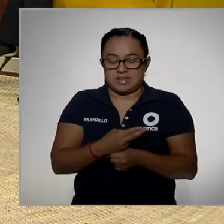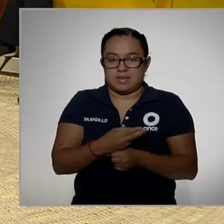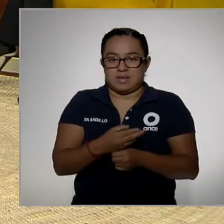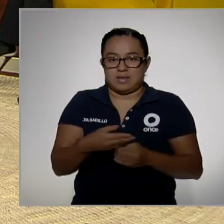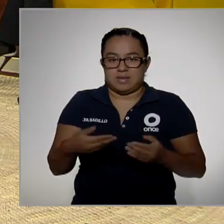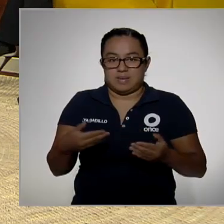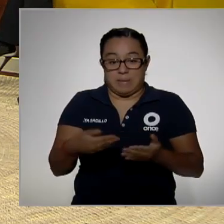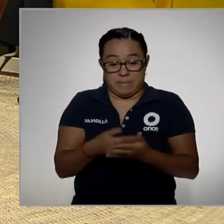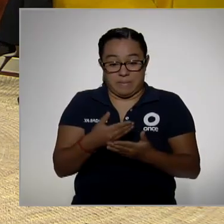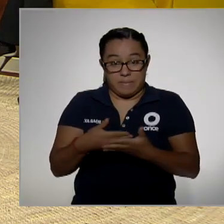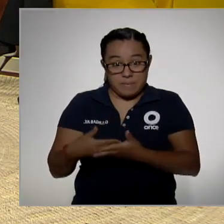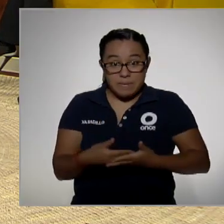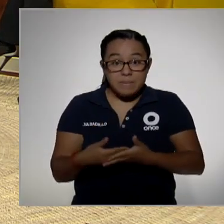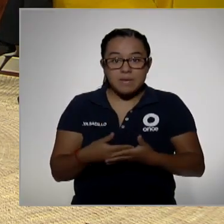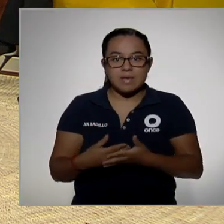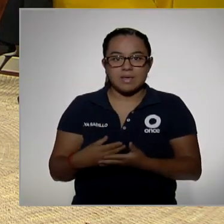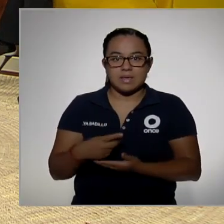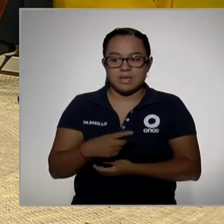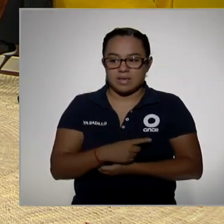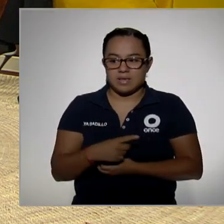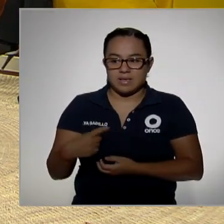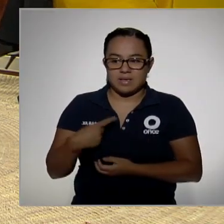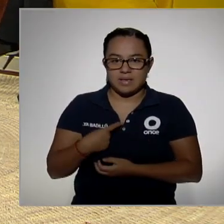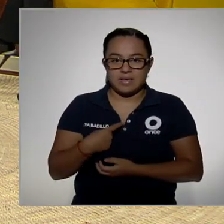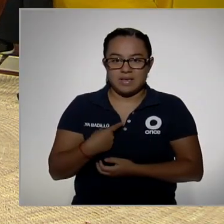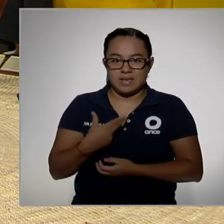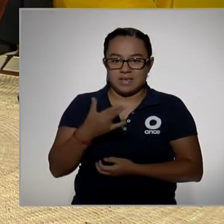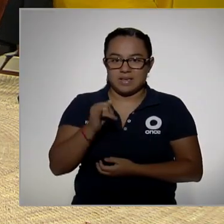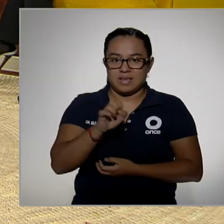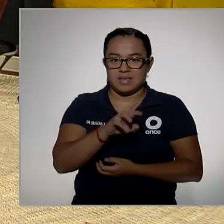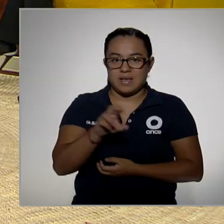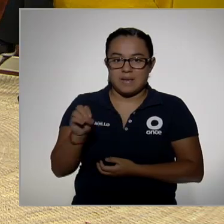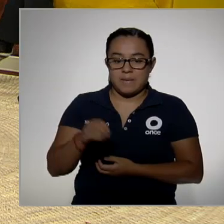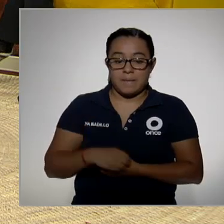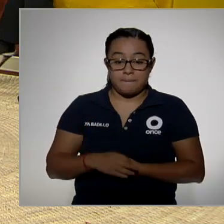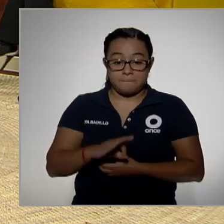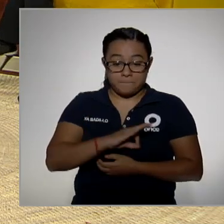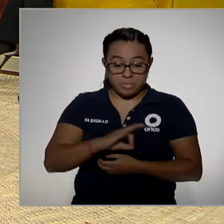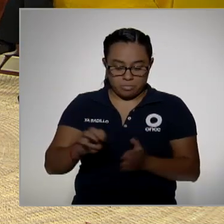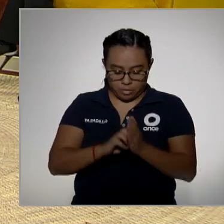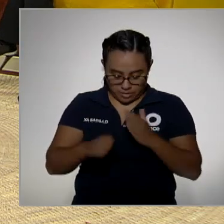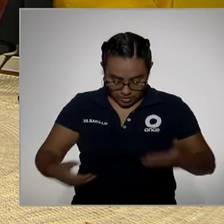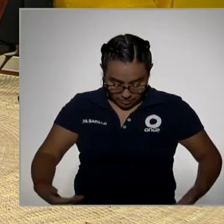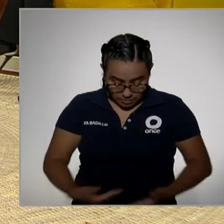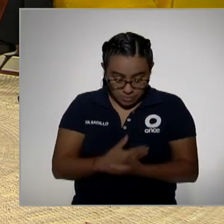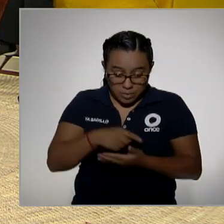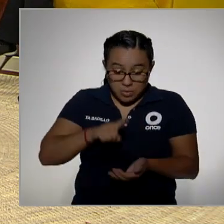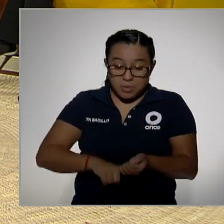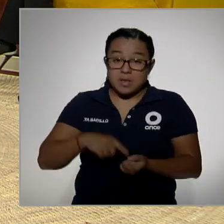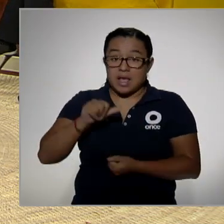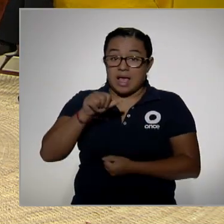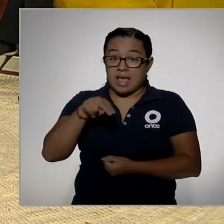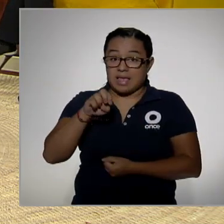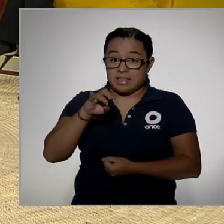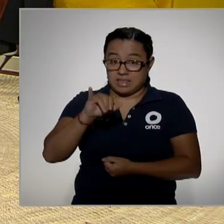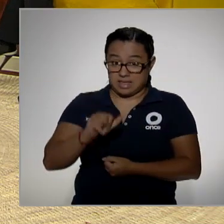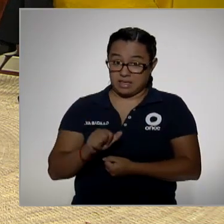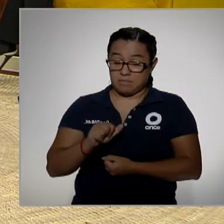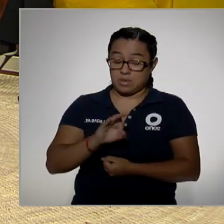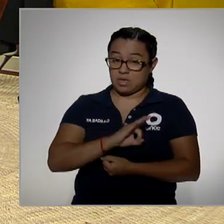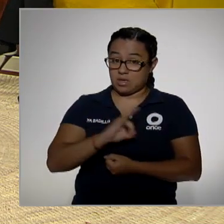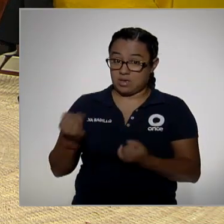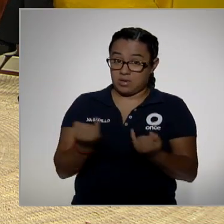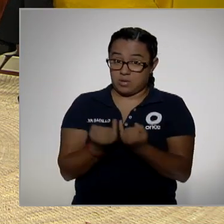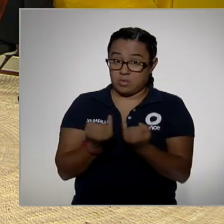vamos a observar la deficiencia de hierro se pueden hacer anémico un bebé que nazca de una mamá que está anémica puede nacer